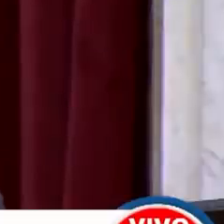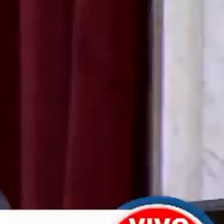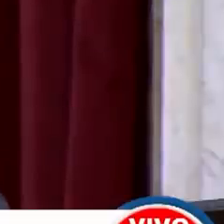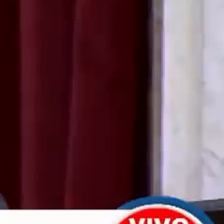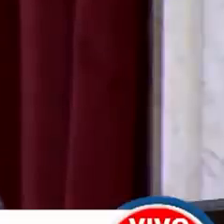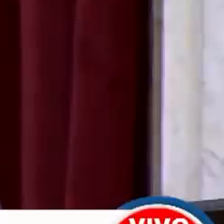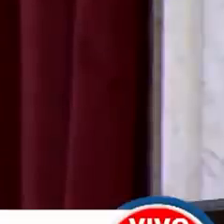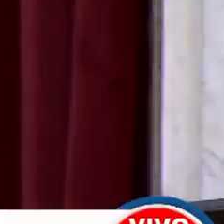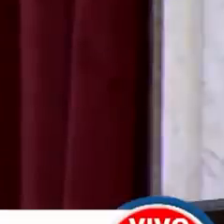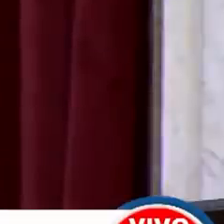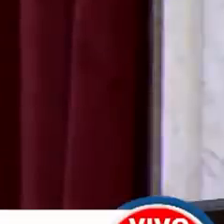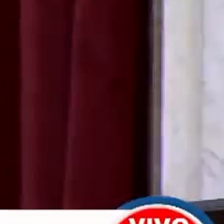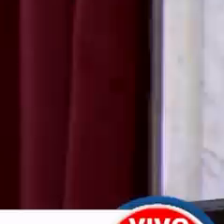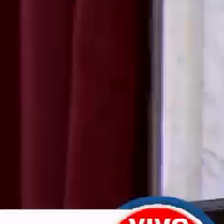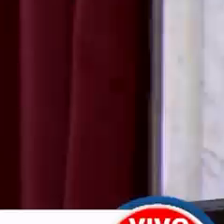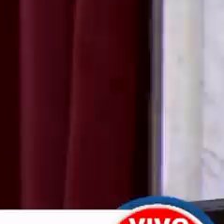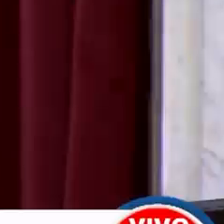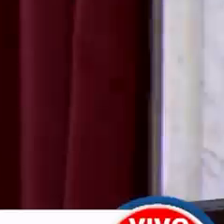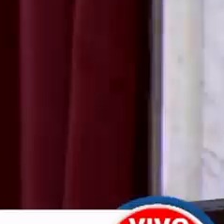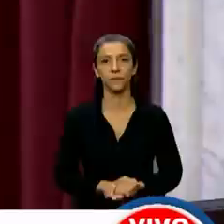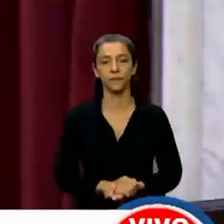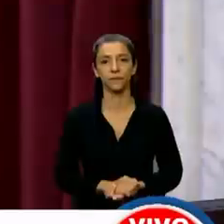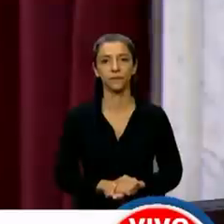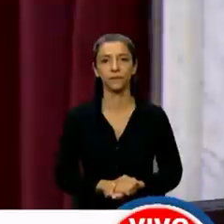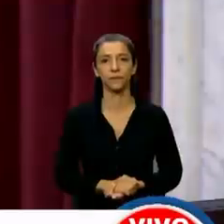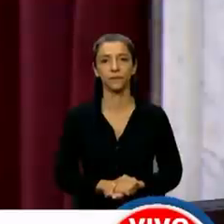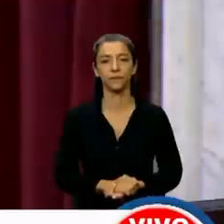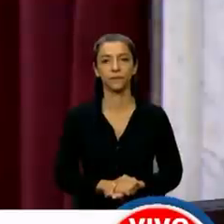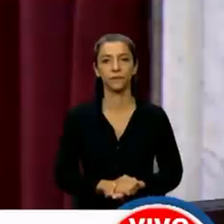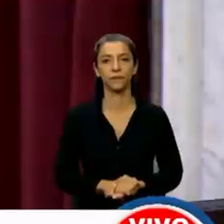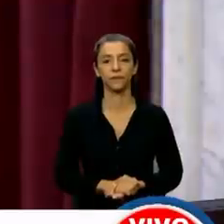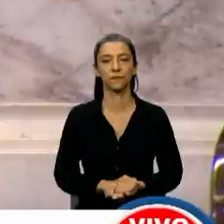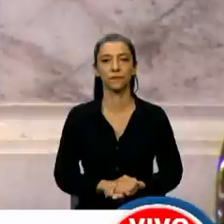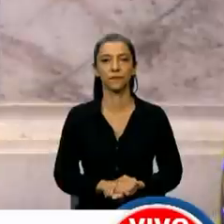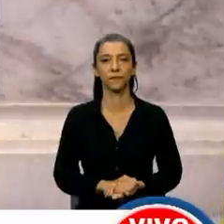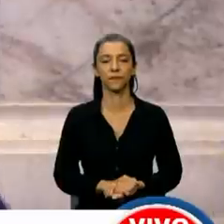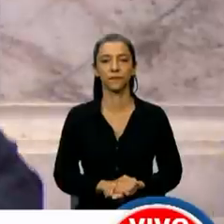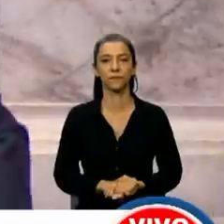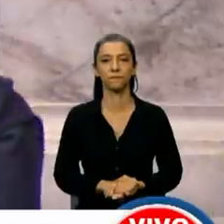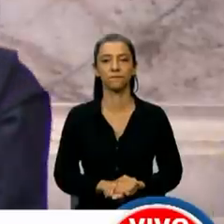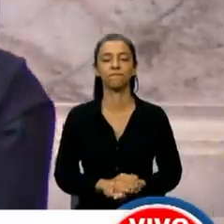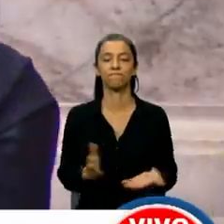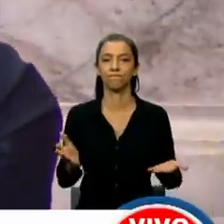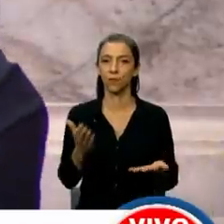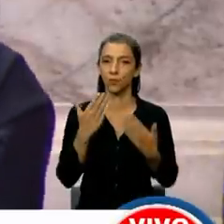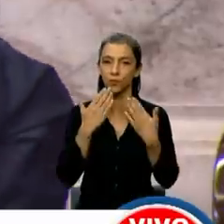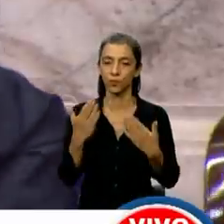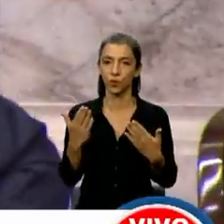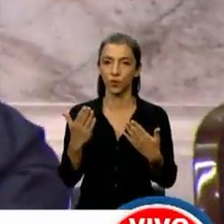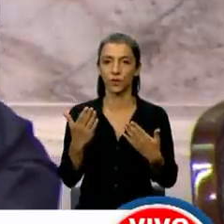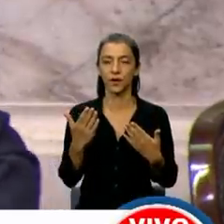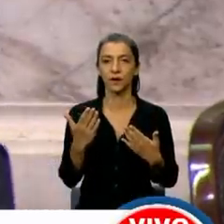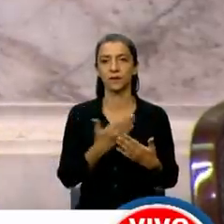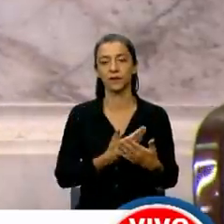provincia de entre ríos tomás ledesma tiene la palabra de costado bueno muchas gracias